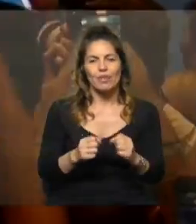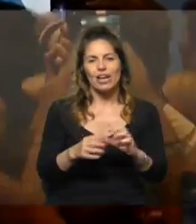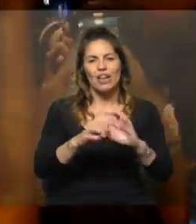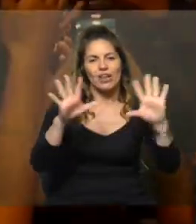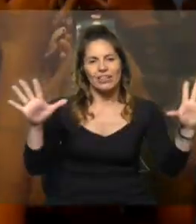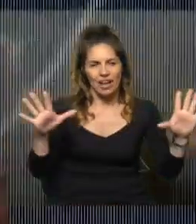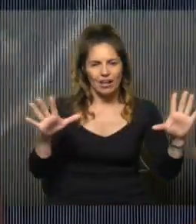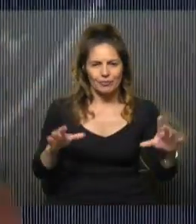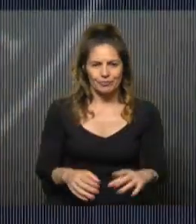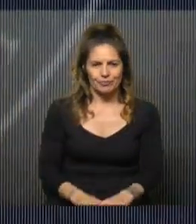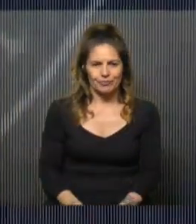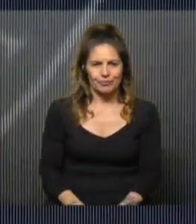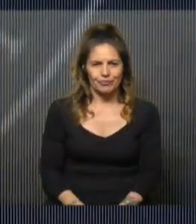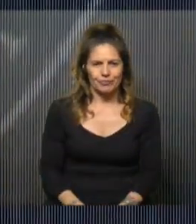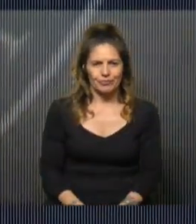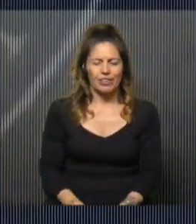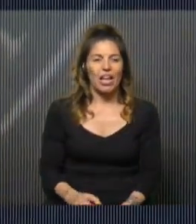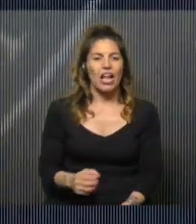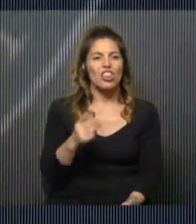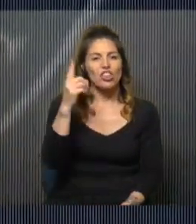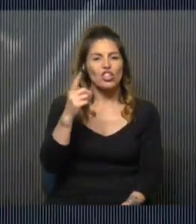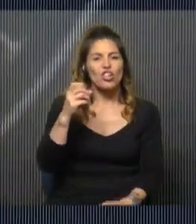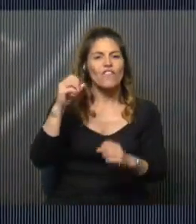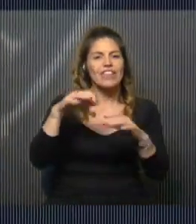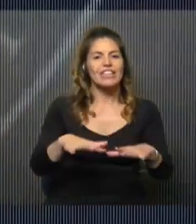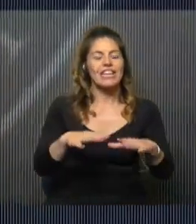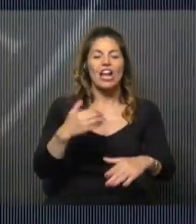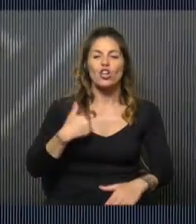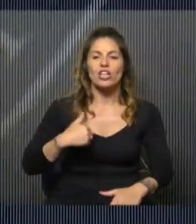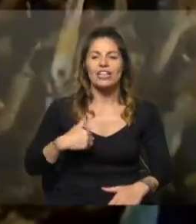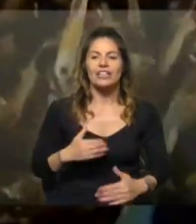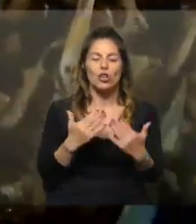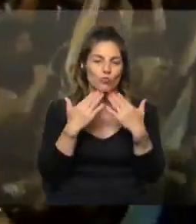libertad Dios bendiga a los argentinos Muchas